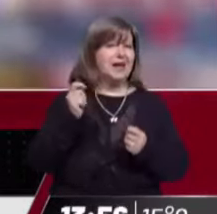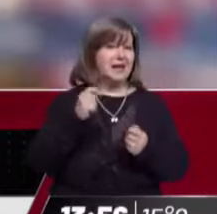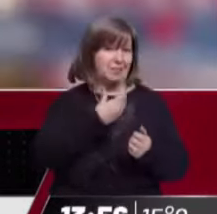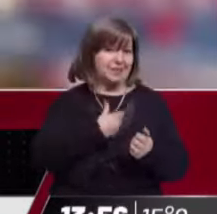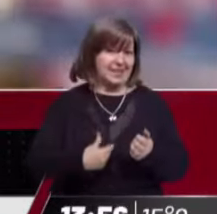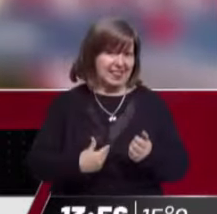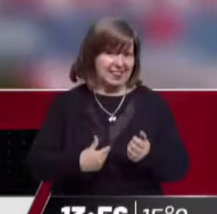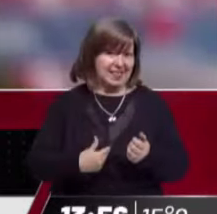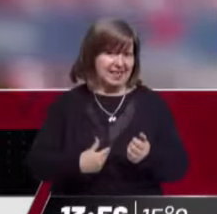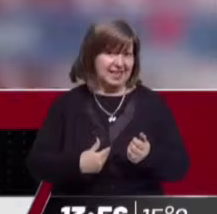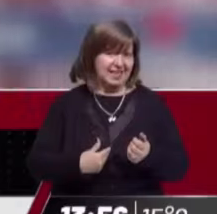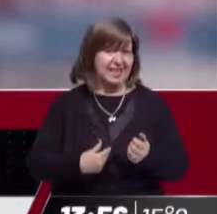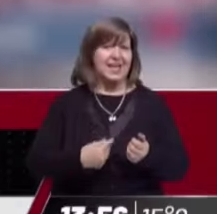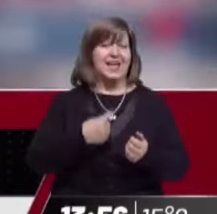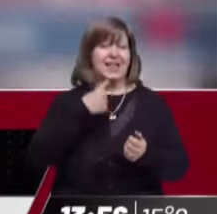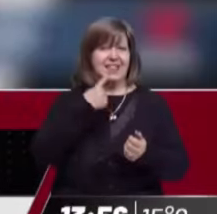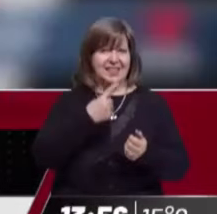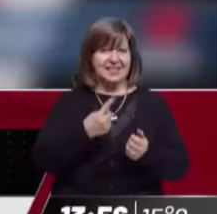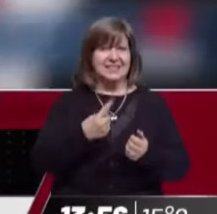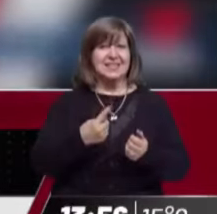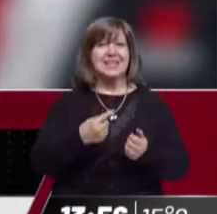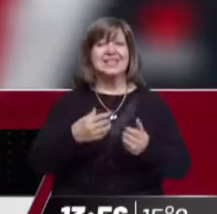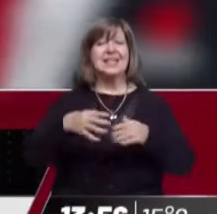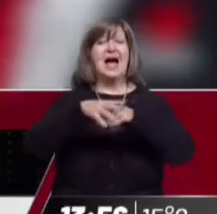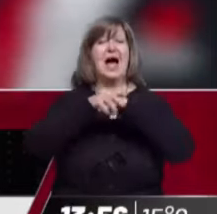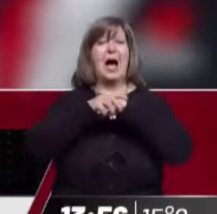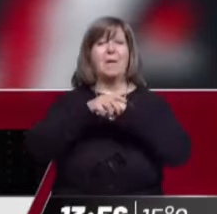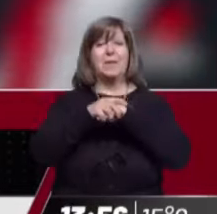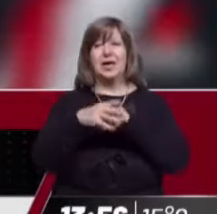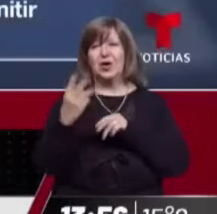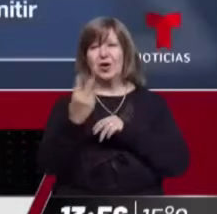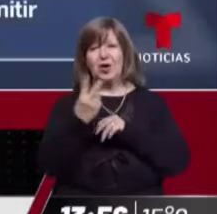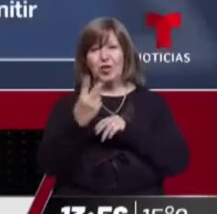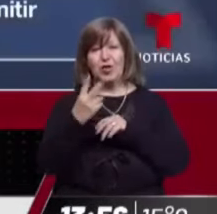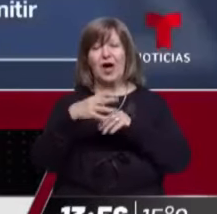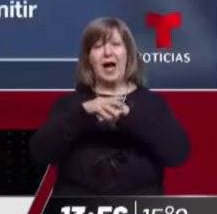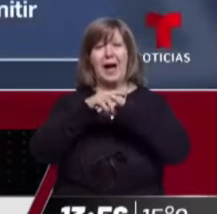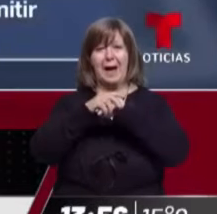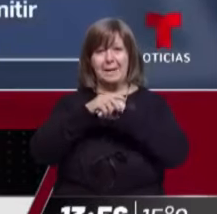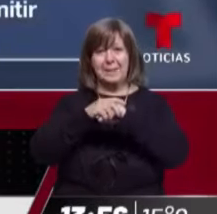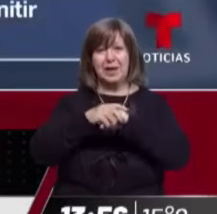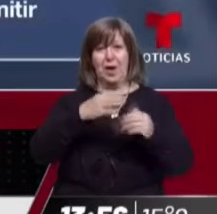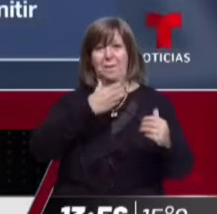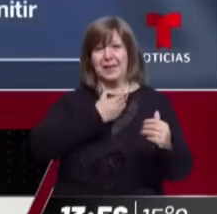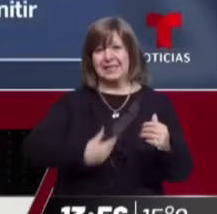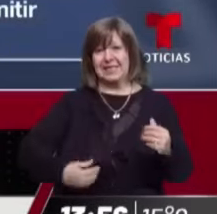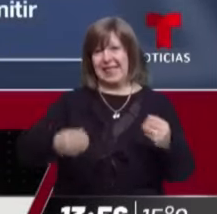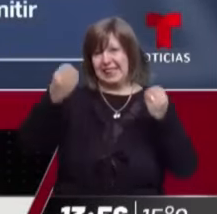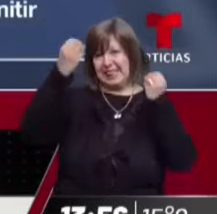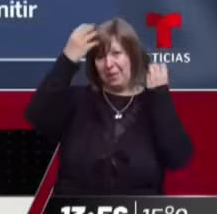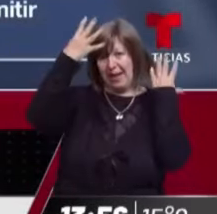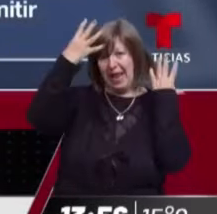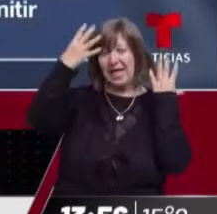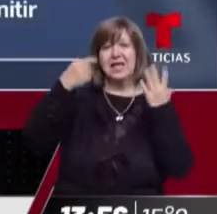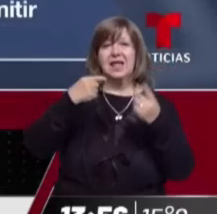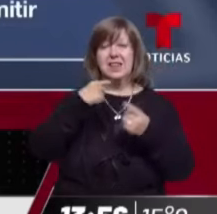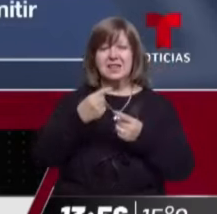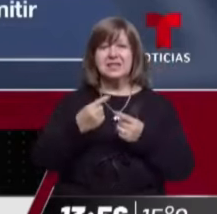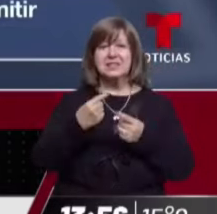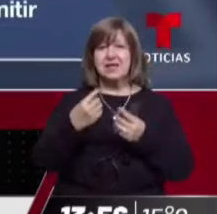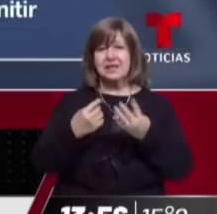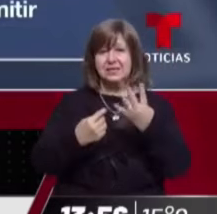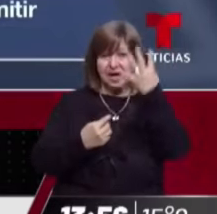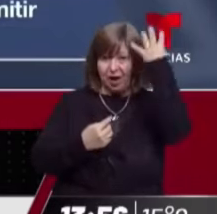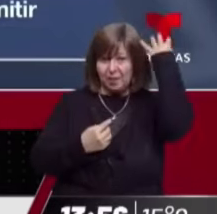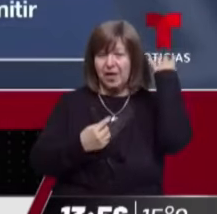presidente? Sí, al amiguito, al amigo en común que tienen los dos, al presidente Javier Milei, de quien Donald Trump